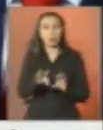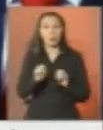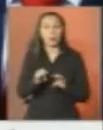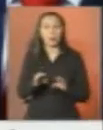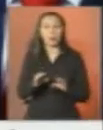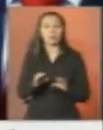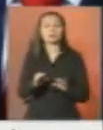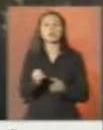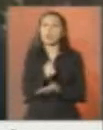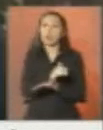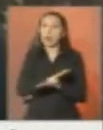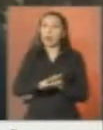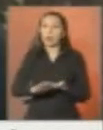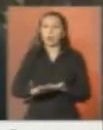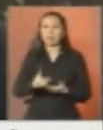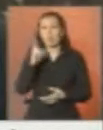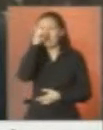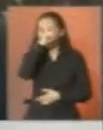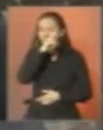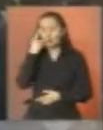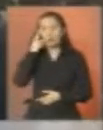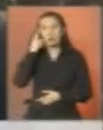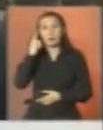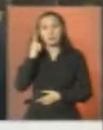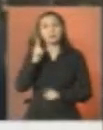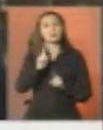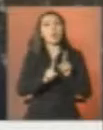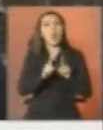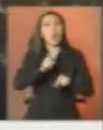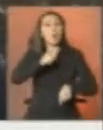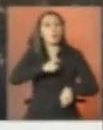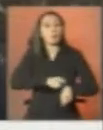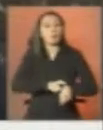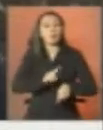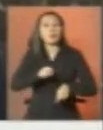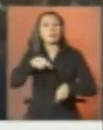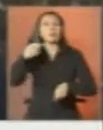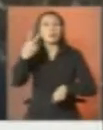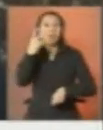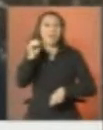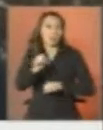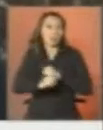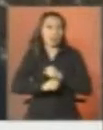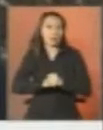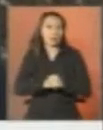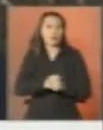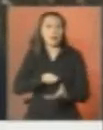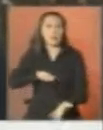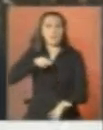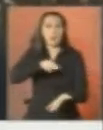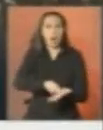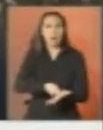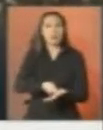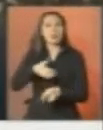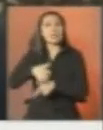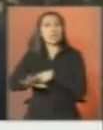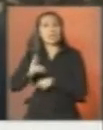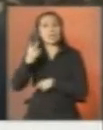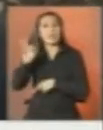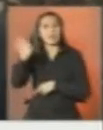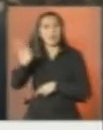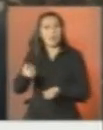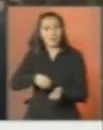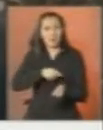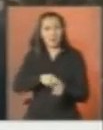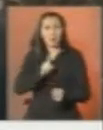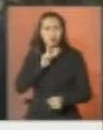educación sea gratuita. Me cuesta pensar de que hay algún momento en los próximos 20 años en el cual financiarle al 15 o 20% de las familias